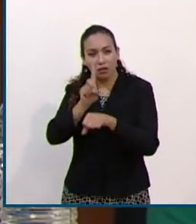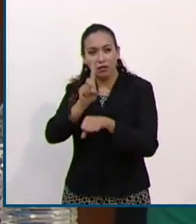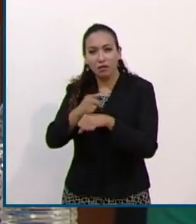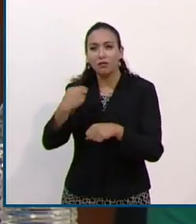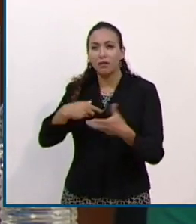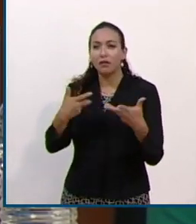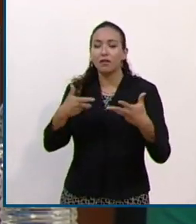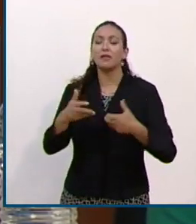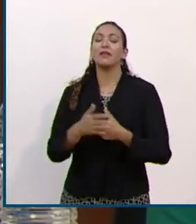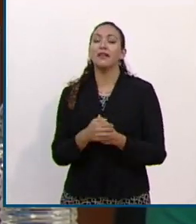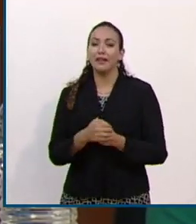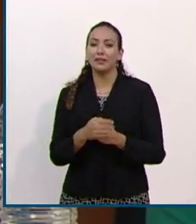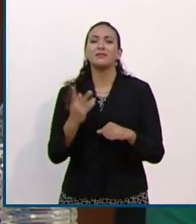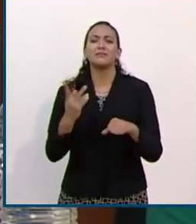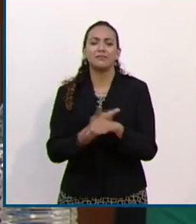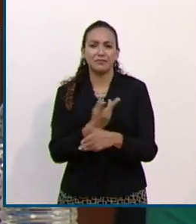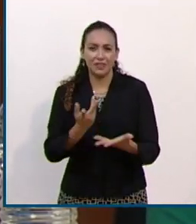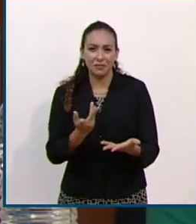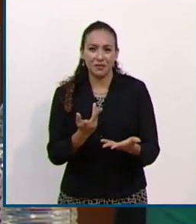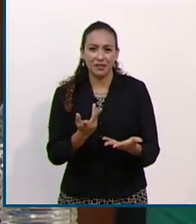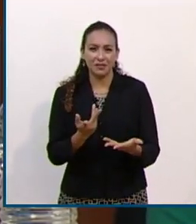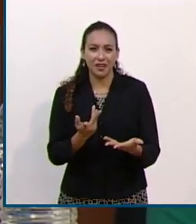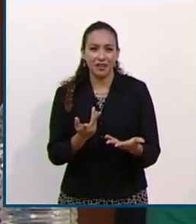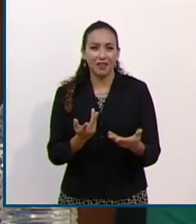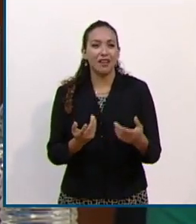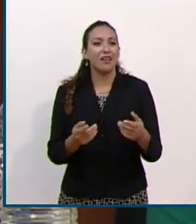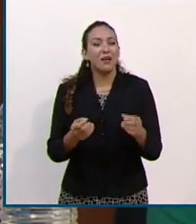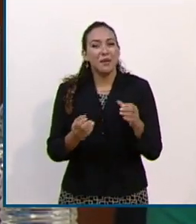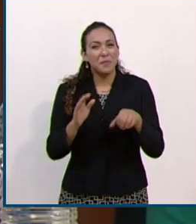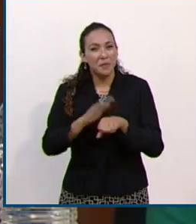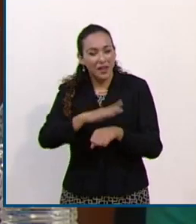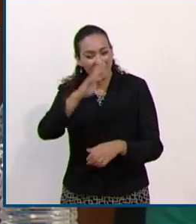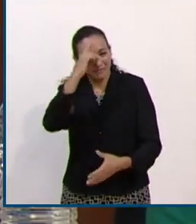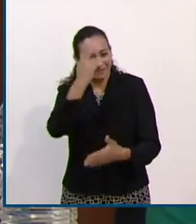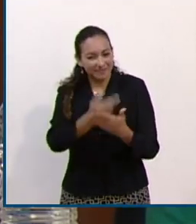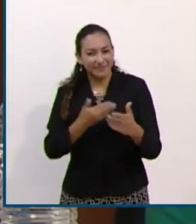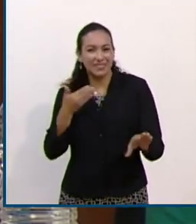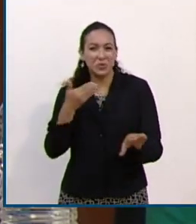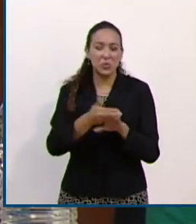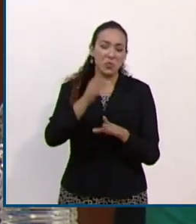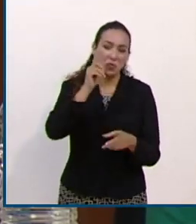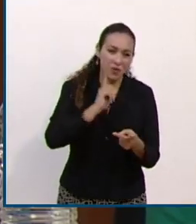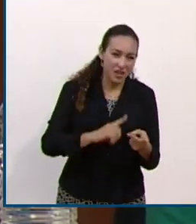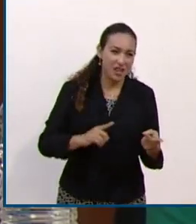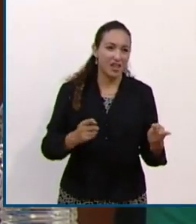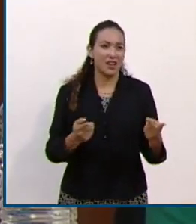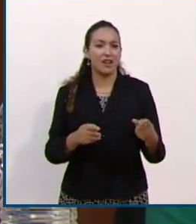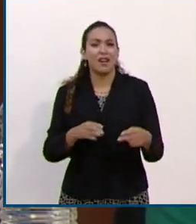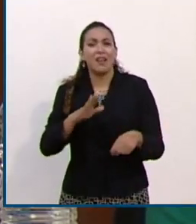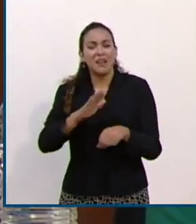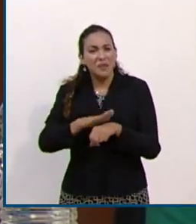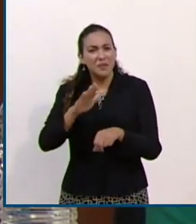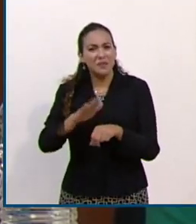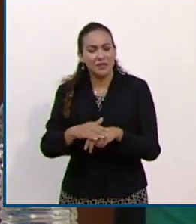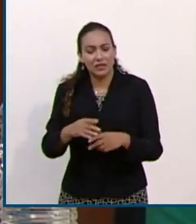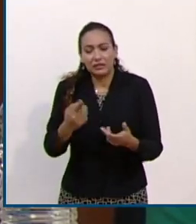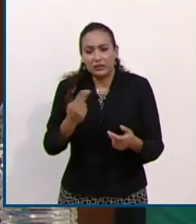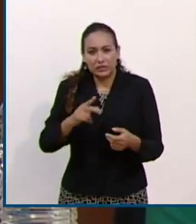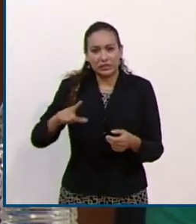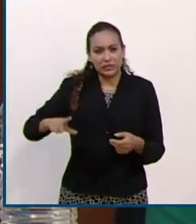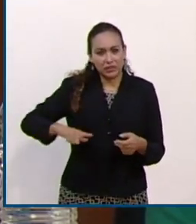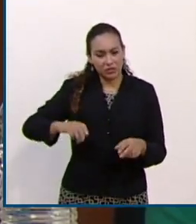actuando, provocan también nuevos tipos de violencia, provocan nuevas realidades que el Estado y la